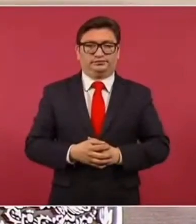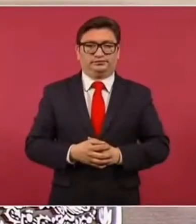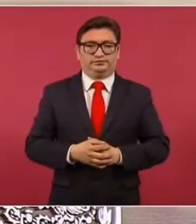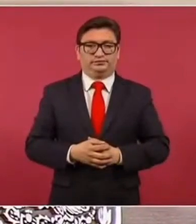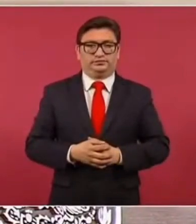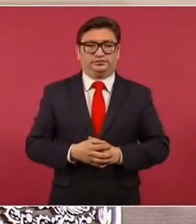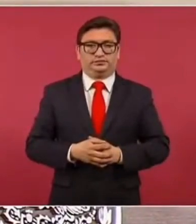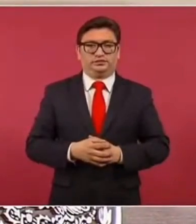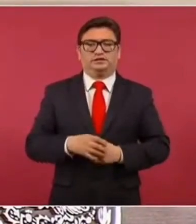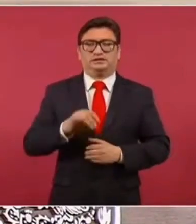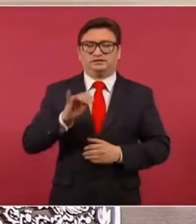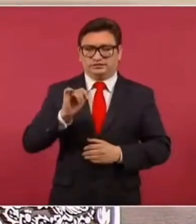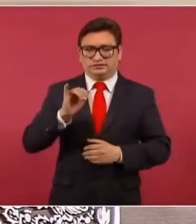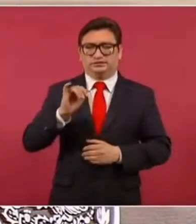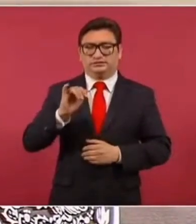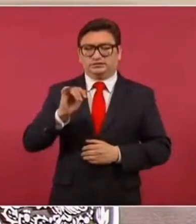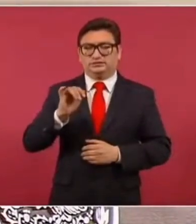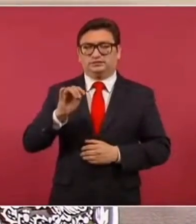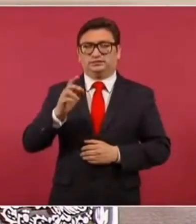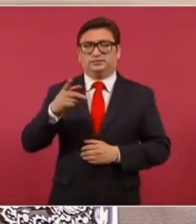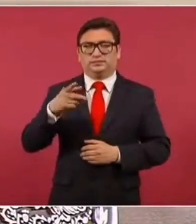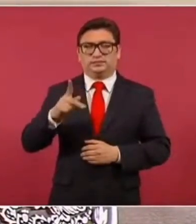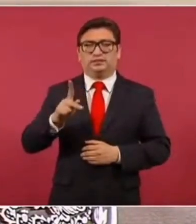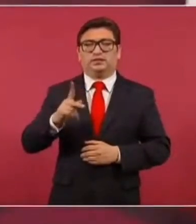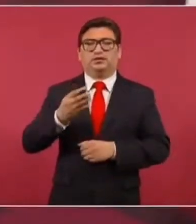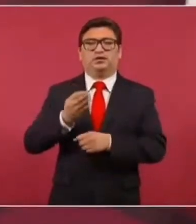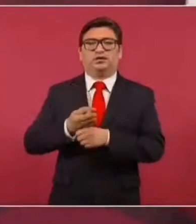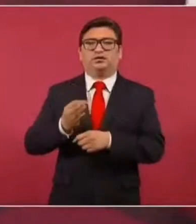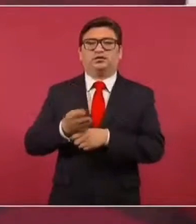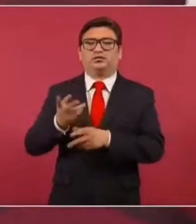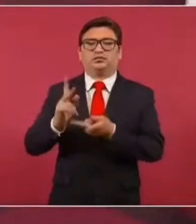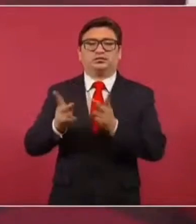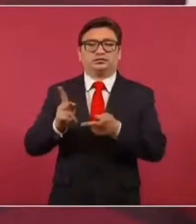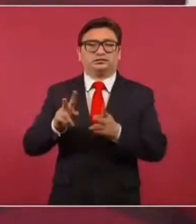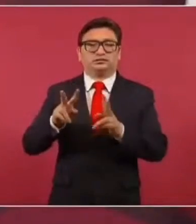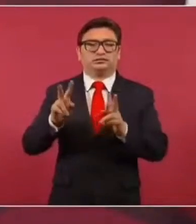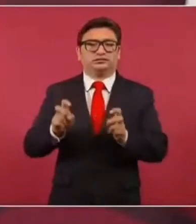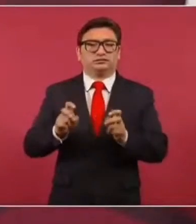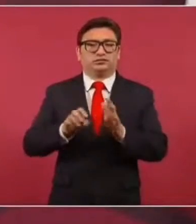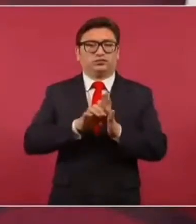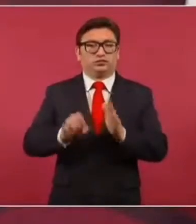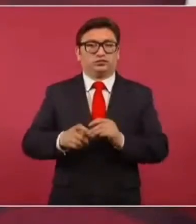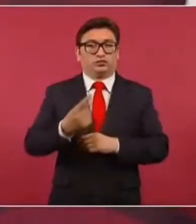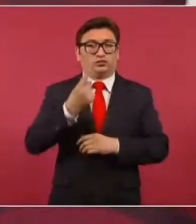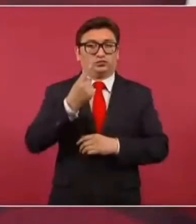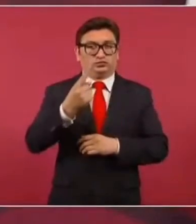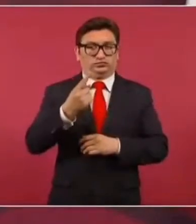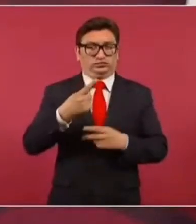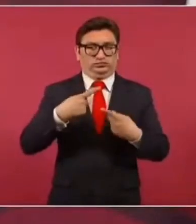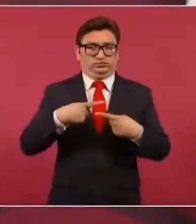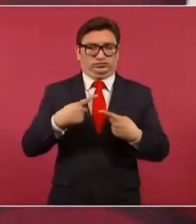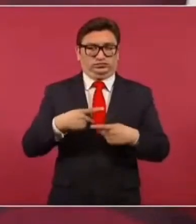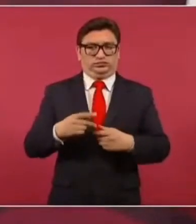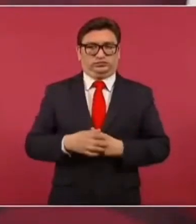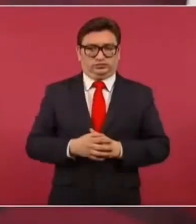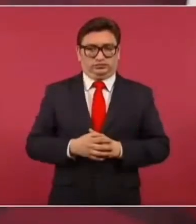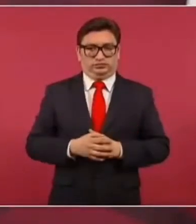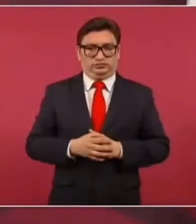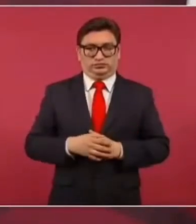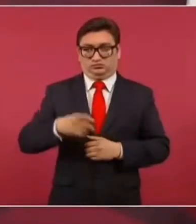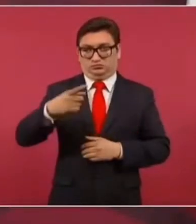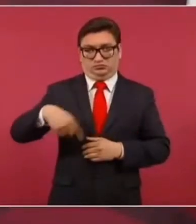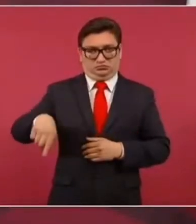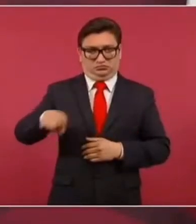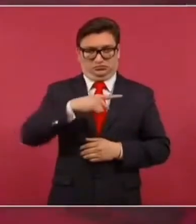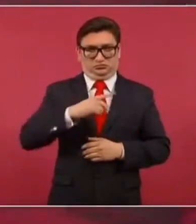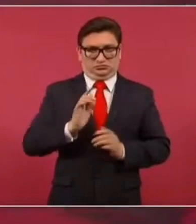Sí, sí, sí, sí, pero estamos hablando de si hay alguien aquí, entre otros,